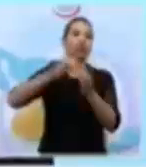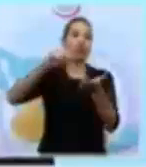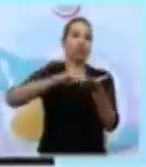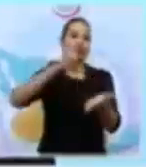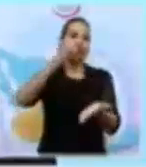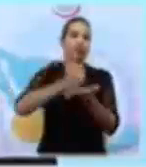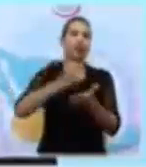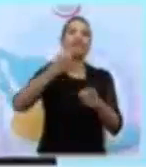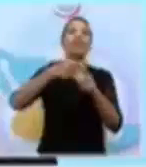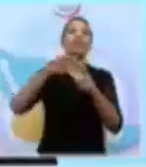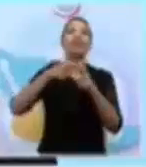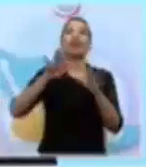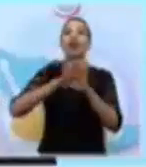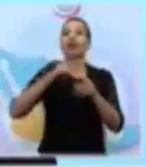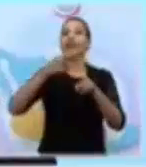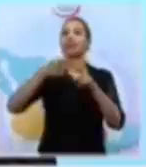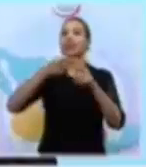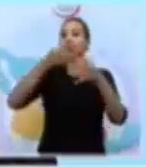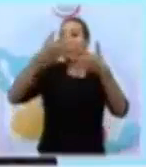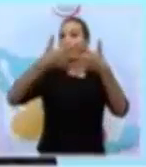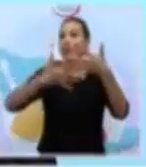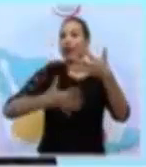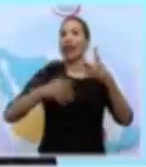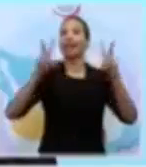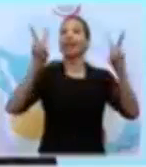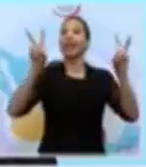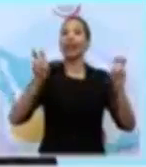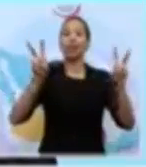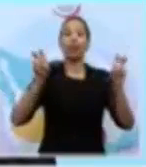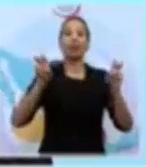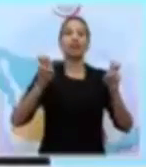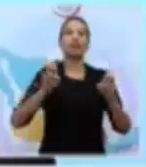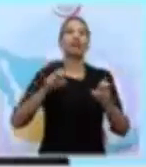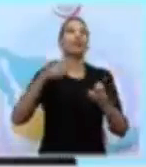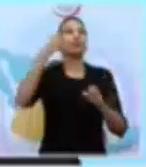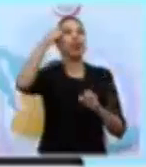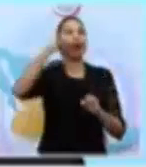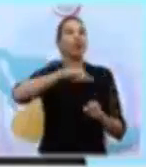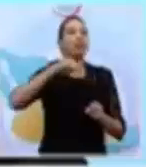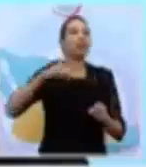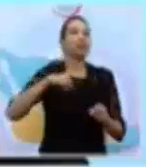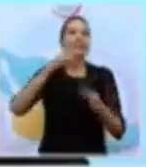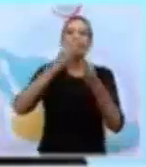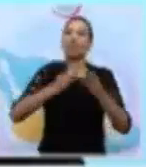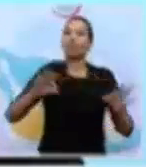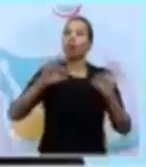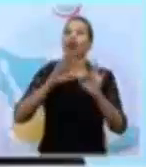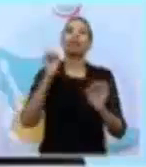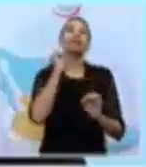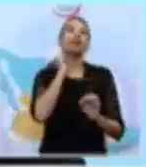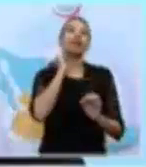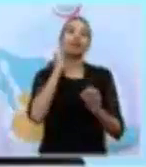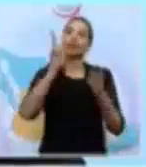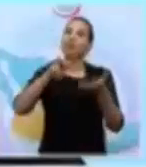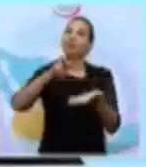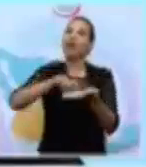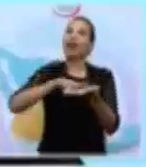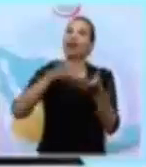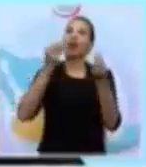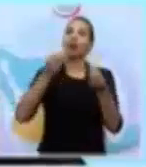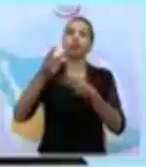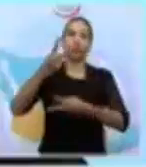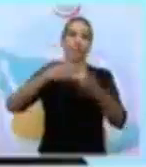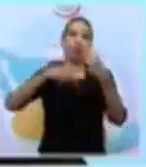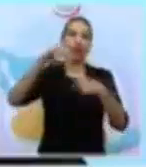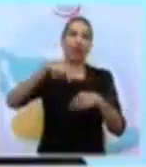un gran número de temas. Y para nosotros entonces, senadores, es un privilegio estar aquí con